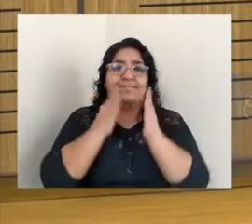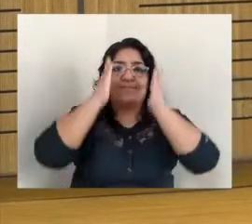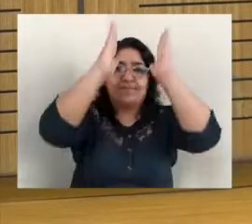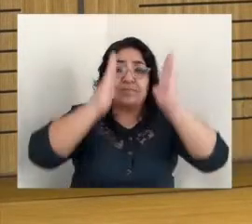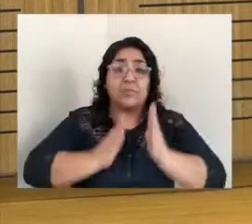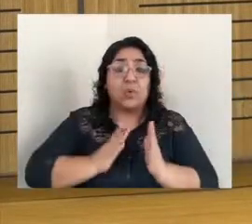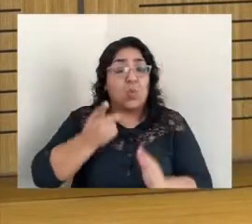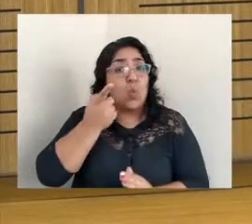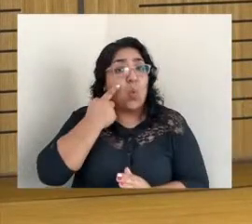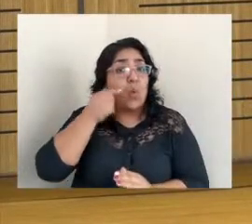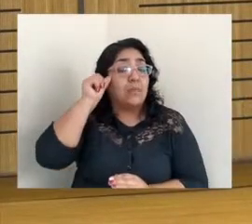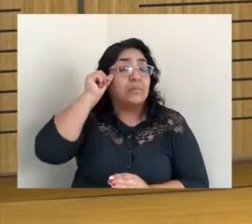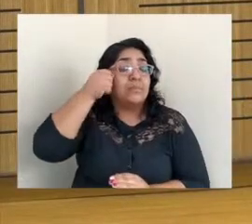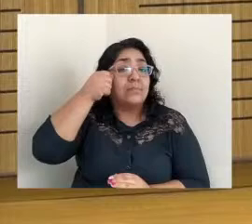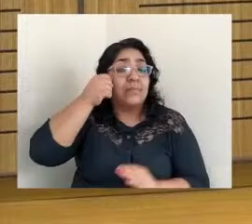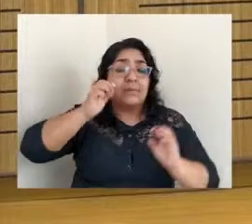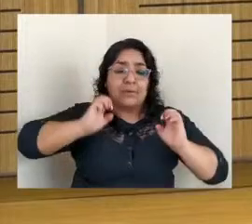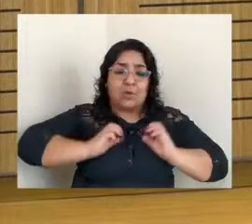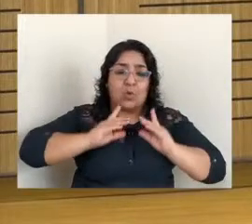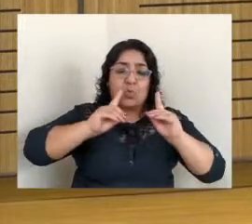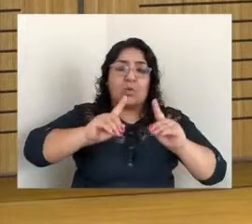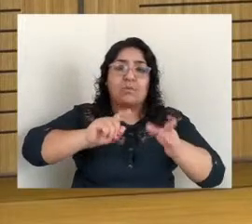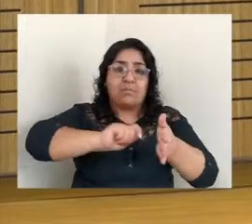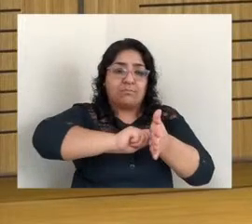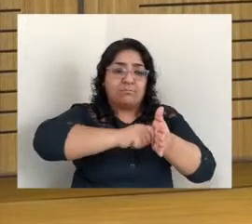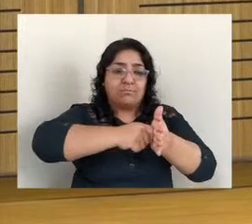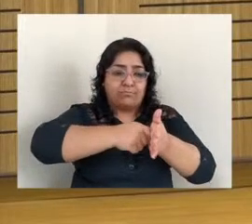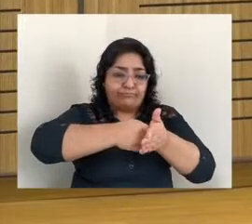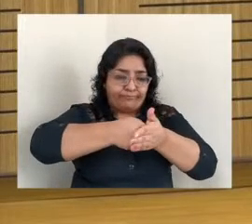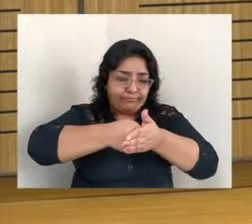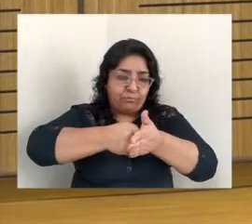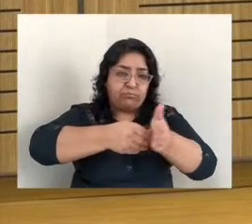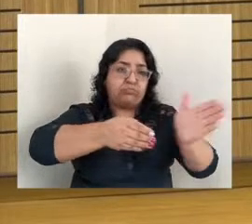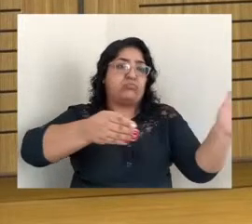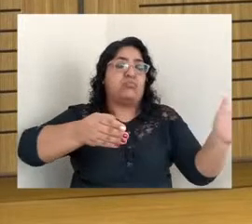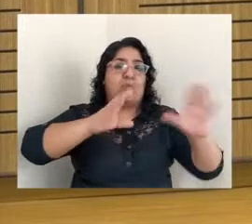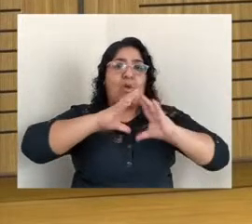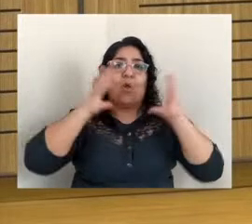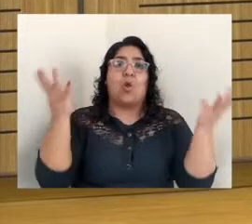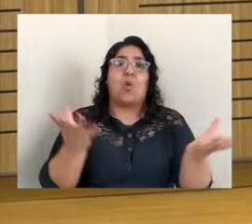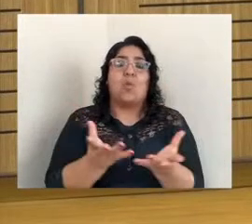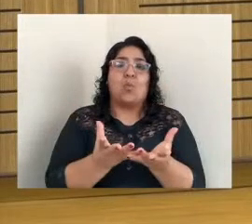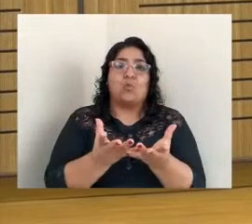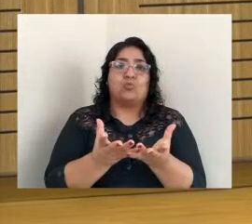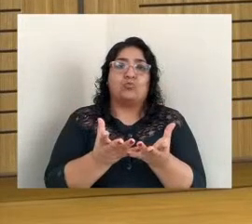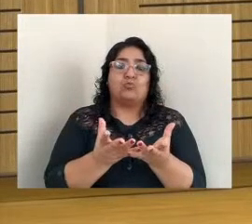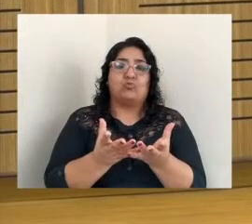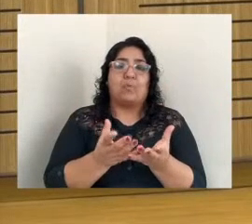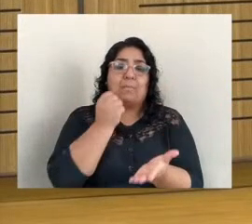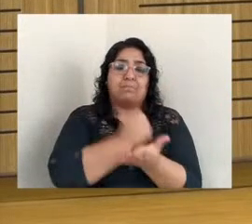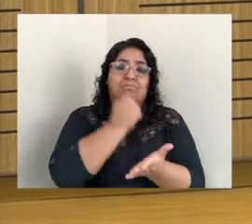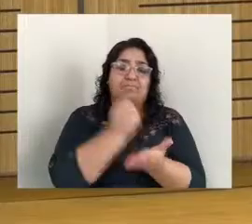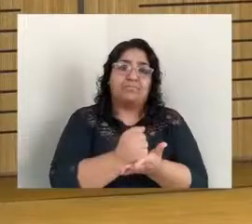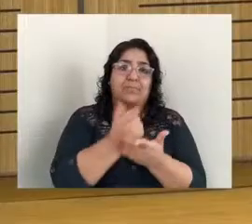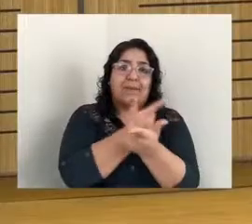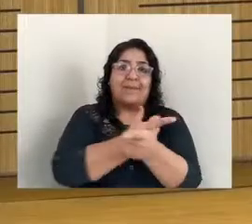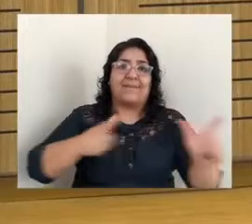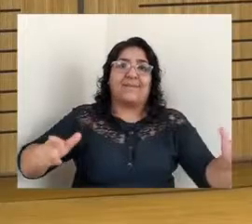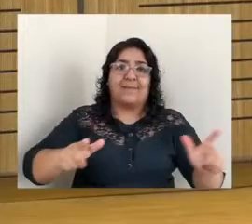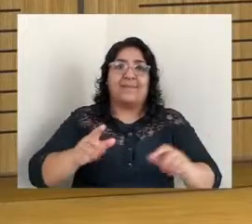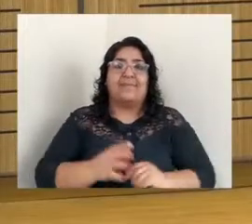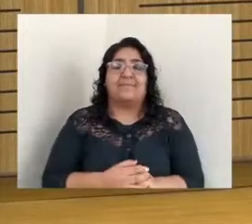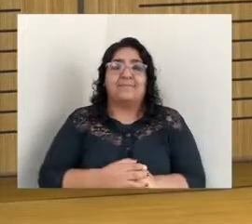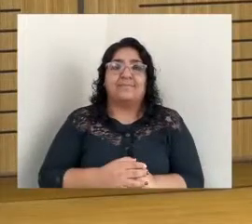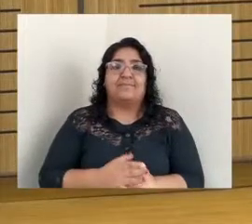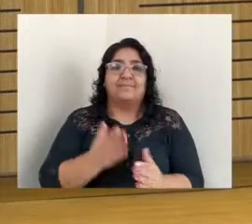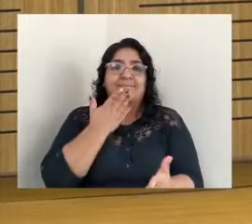y recuerde, la educación es la llave para abrir el mundo, un pasaporte para la libertad.